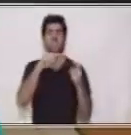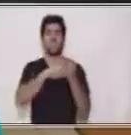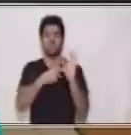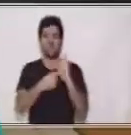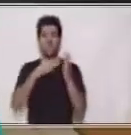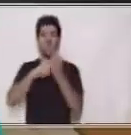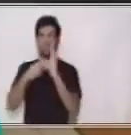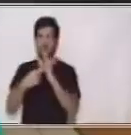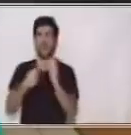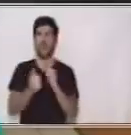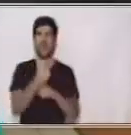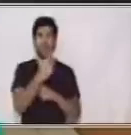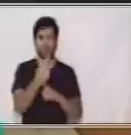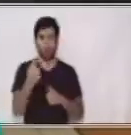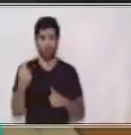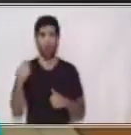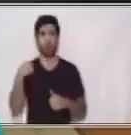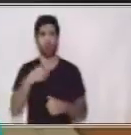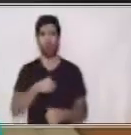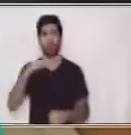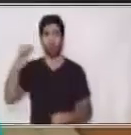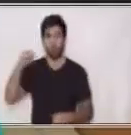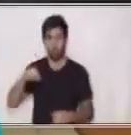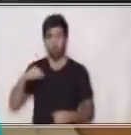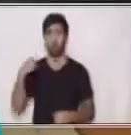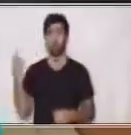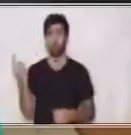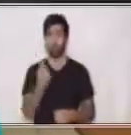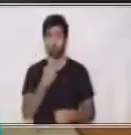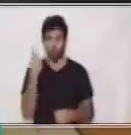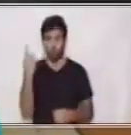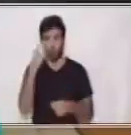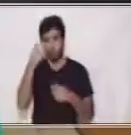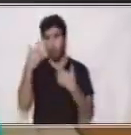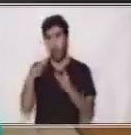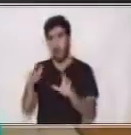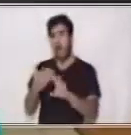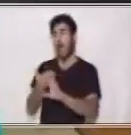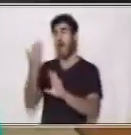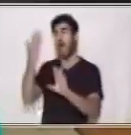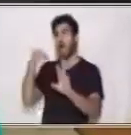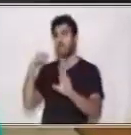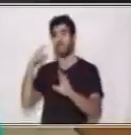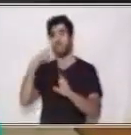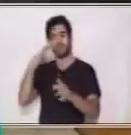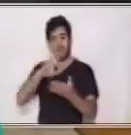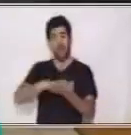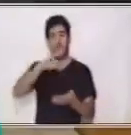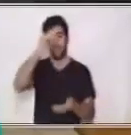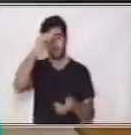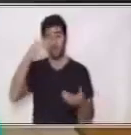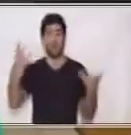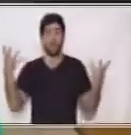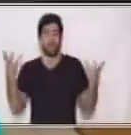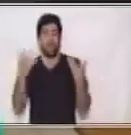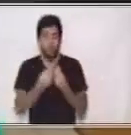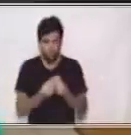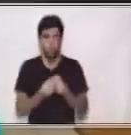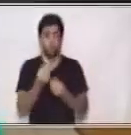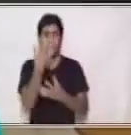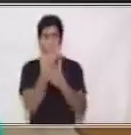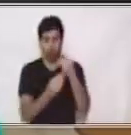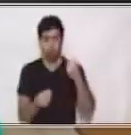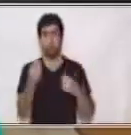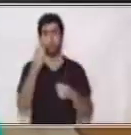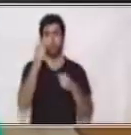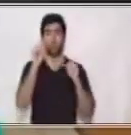vamos a hacer una combinación de ellos para que usted vaya viendo cómo se puede ir ahora trabajando